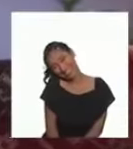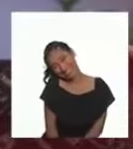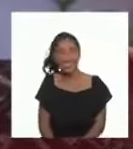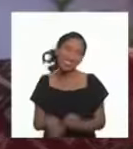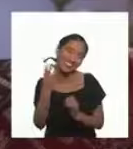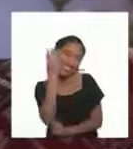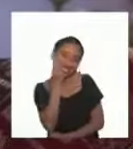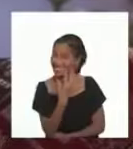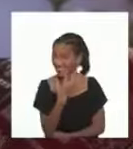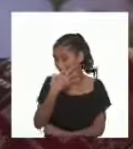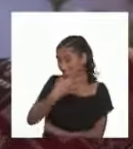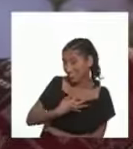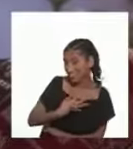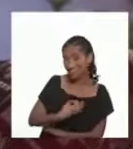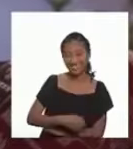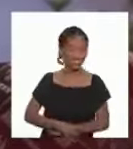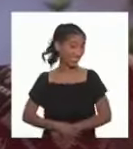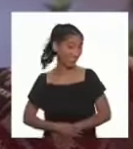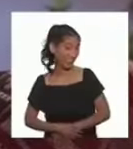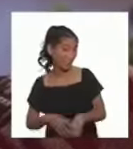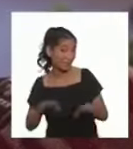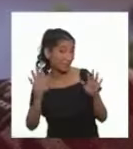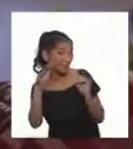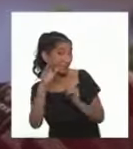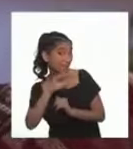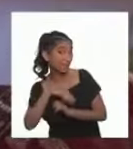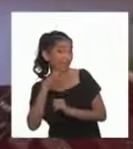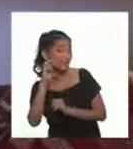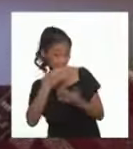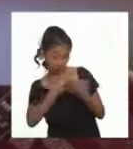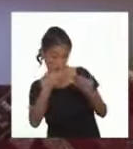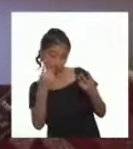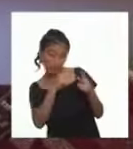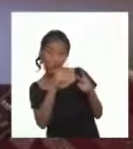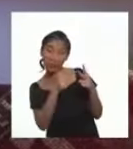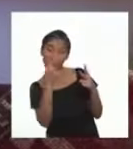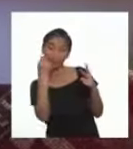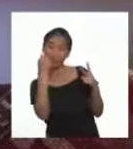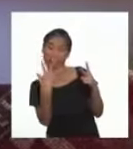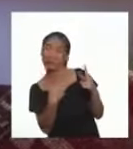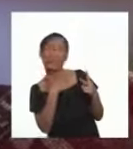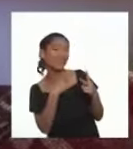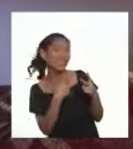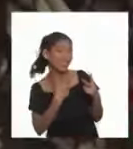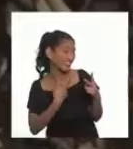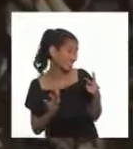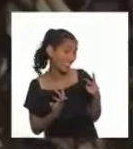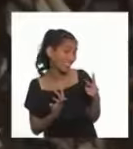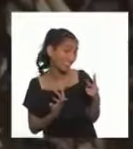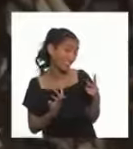¡Qué lindas, ¿verdad? ¡Sí! ¿Sabes, Martina? ¿Qué? ¡Los dos objetos me han gustado mucho!